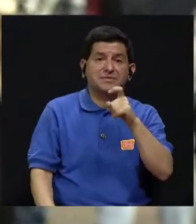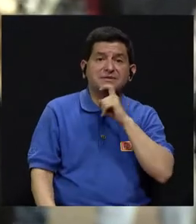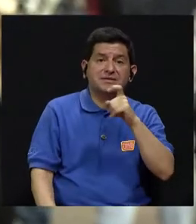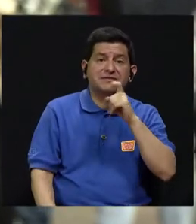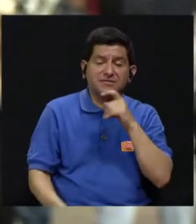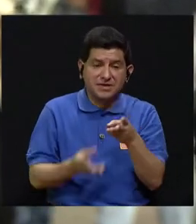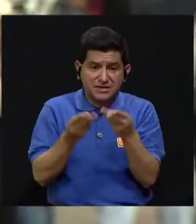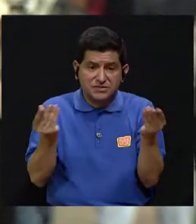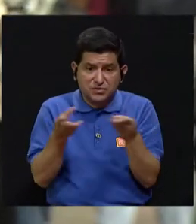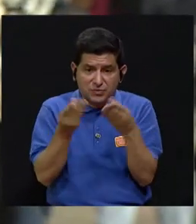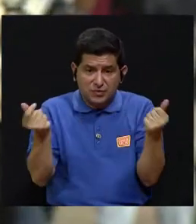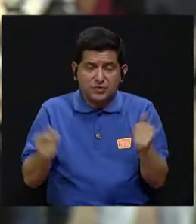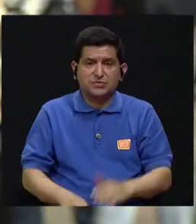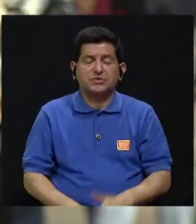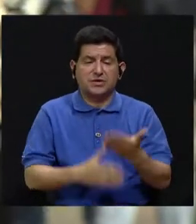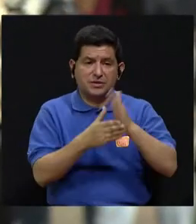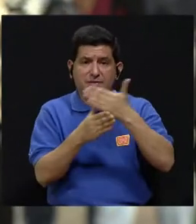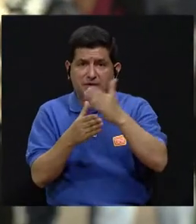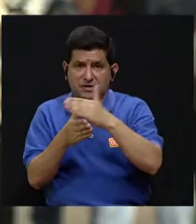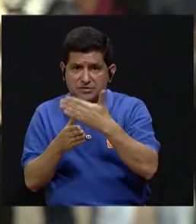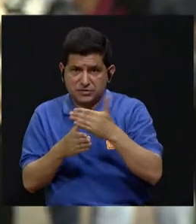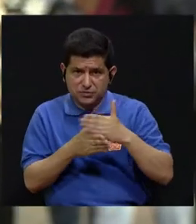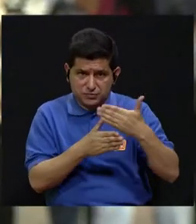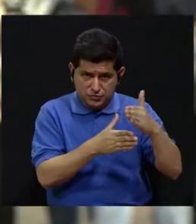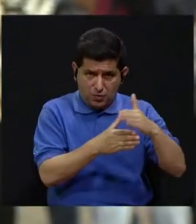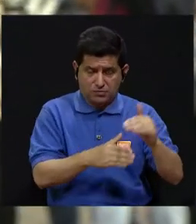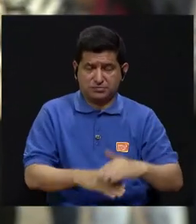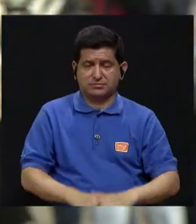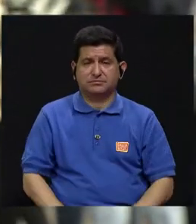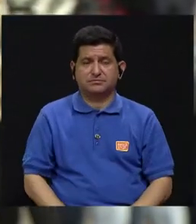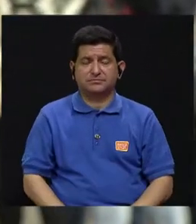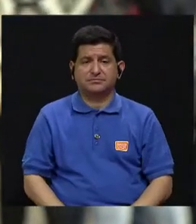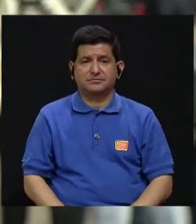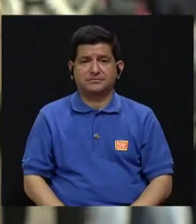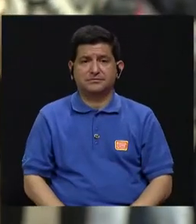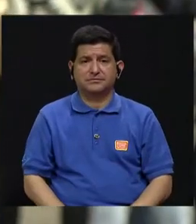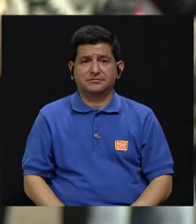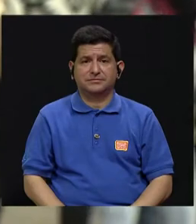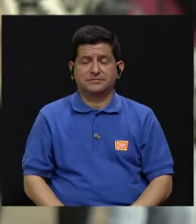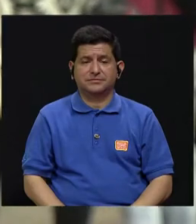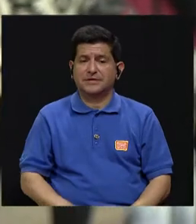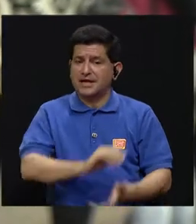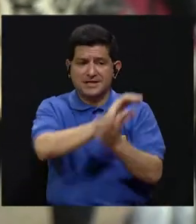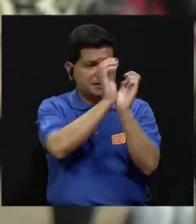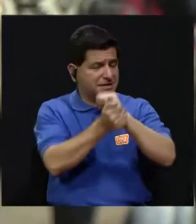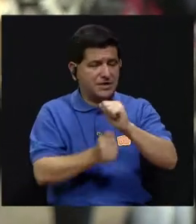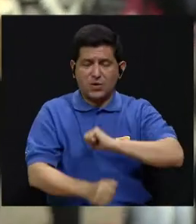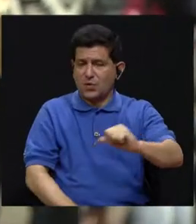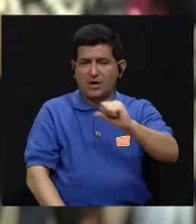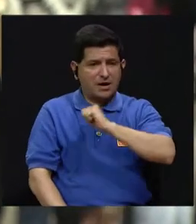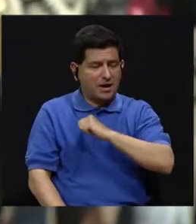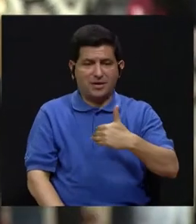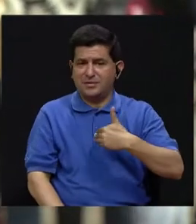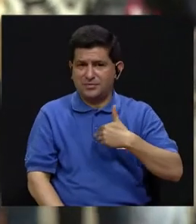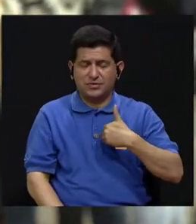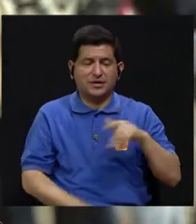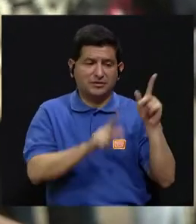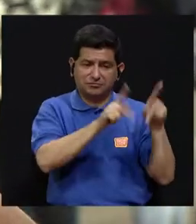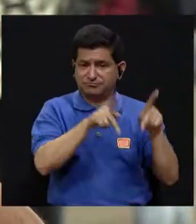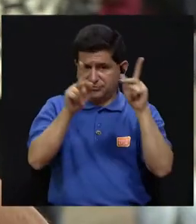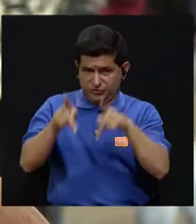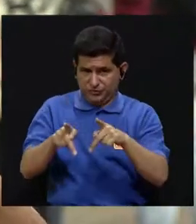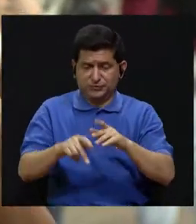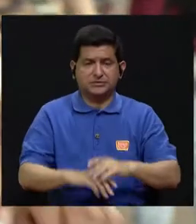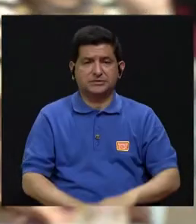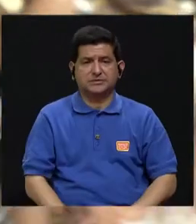costoso producirla y distribuirla. Entonces, si no se hay un cambio de actitud por parte de